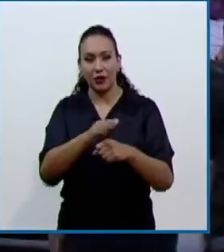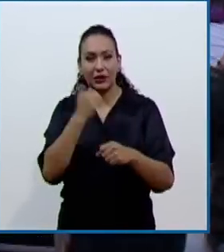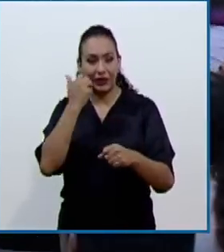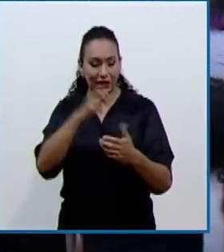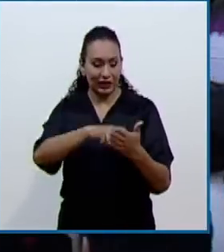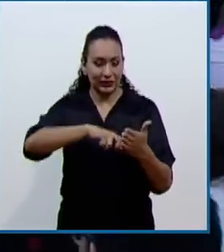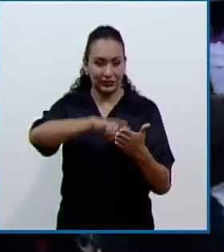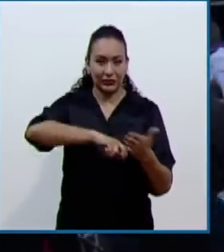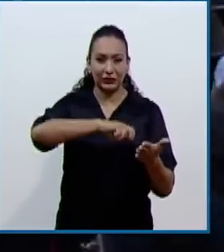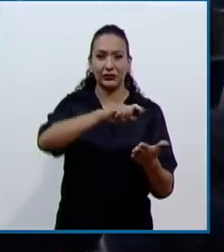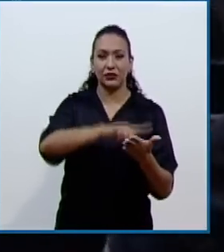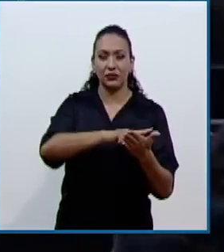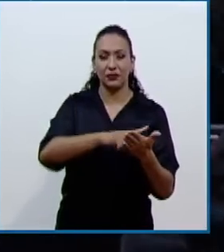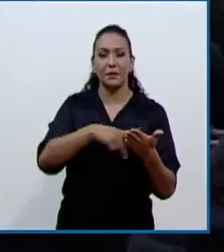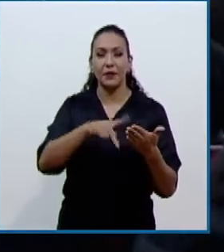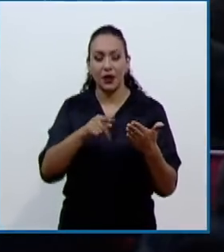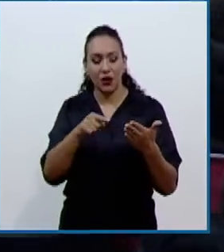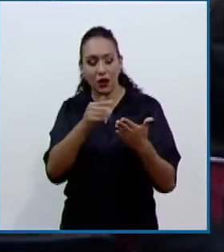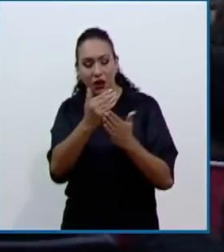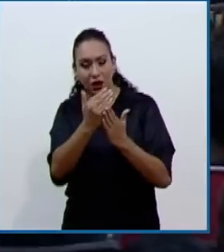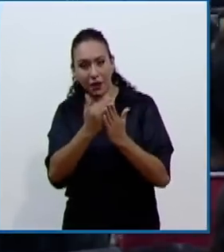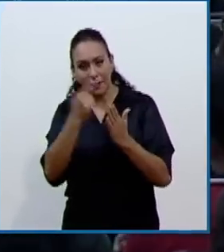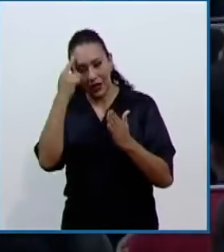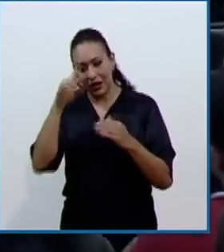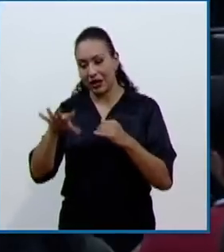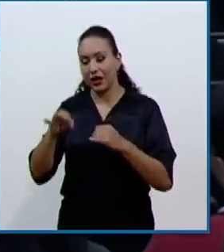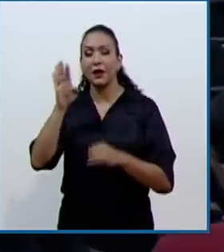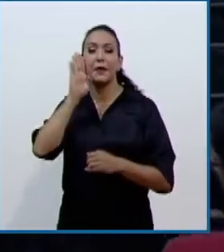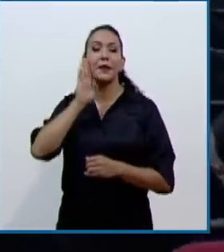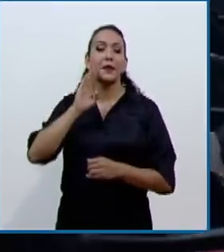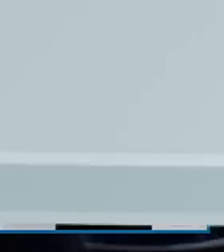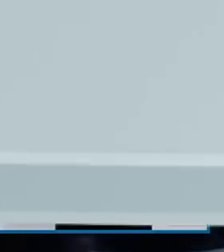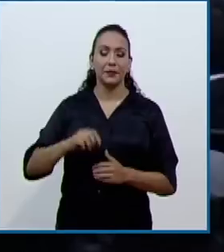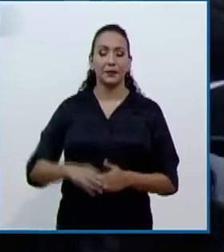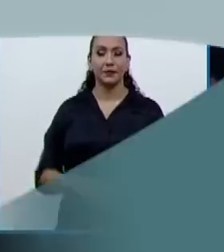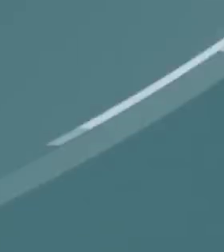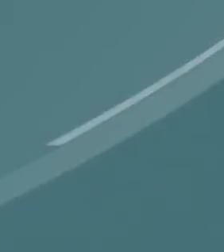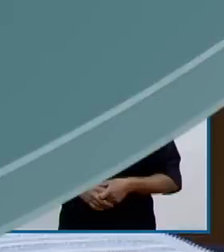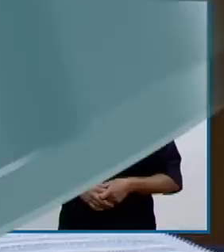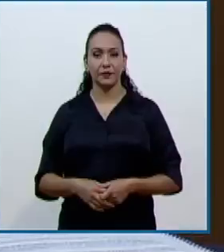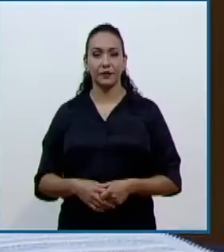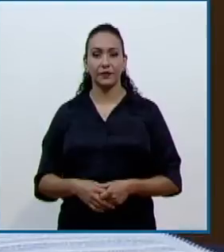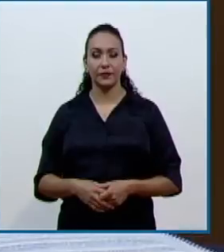reforma, con excepción de lo relativo a la elección de ministros.